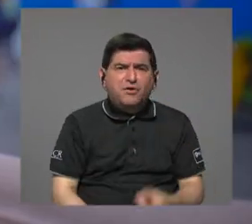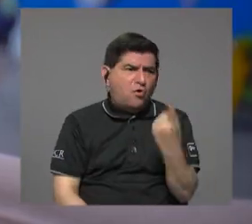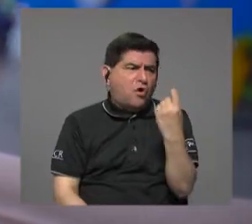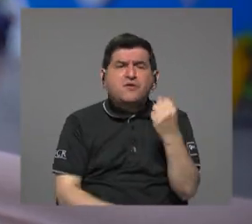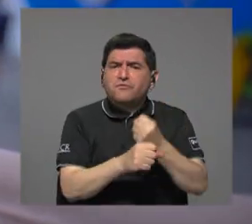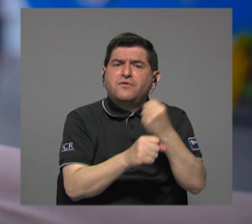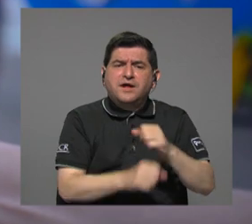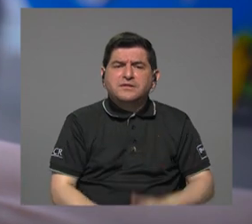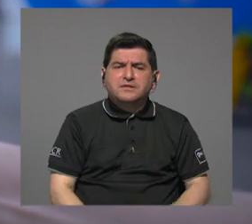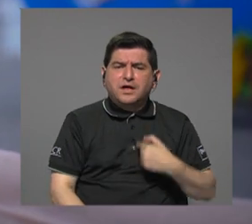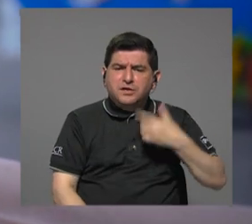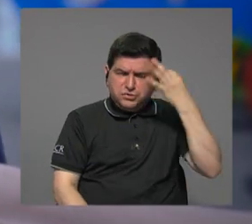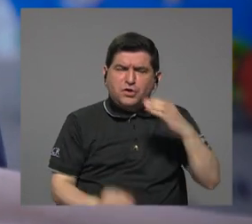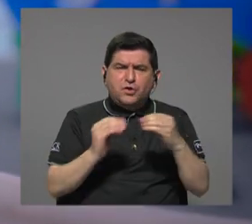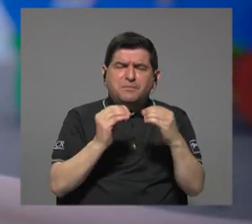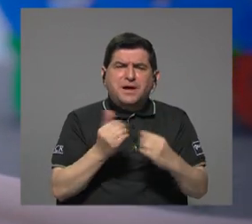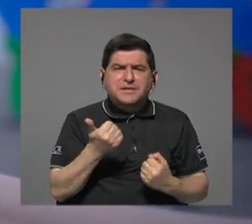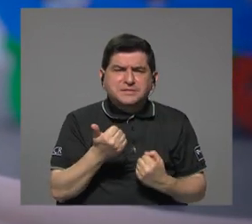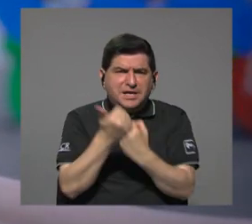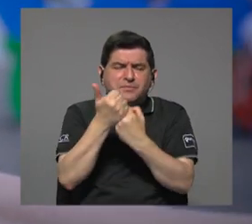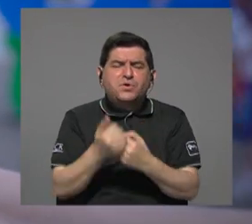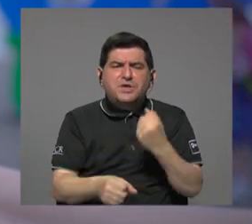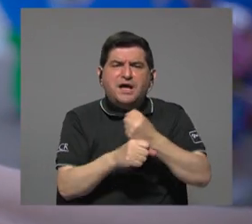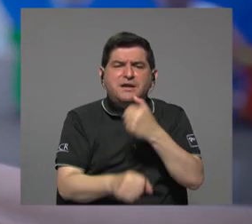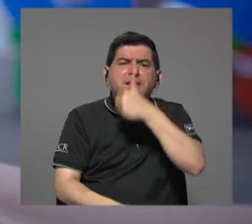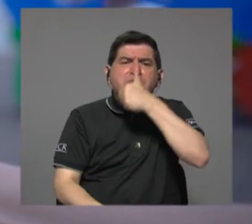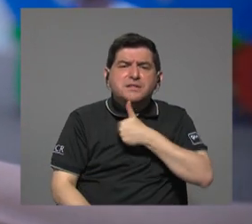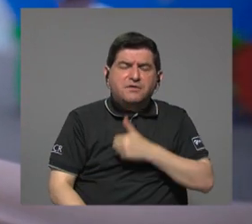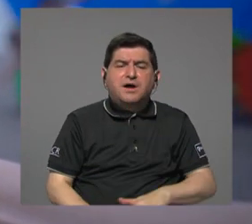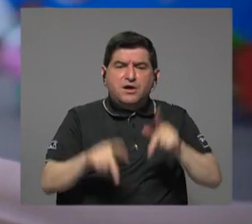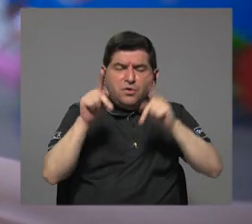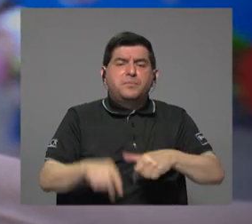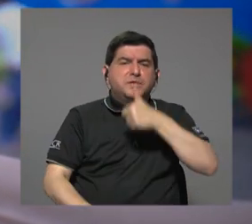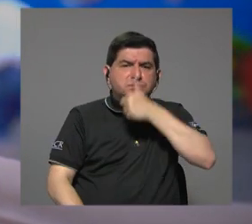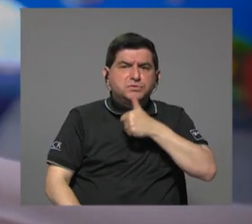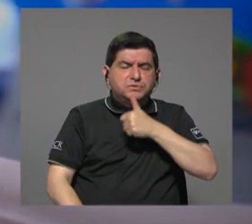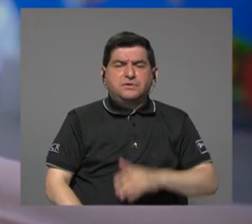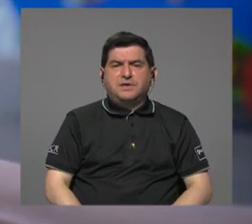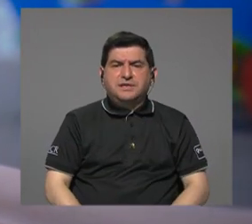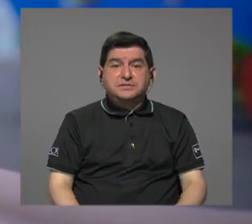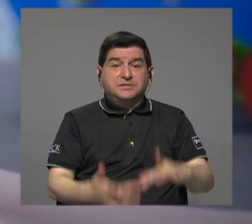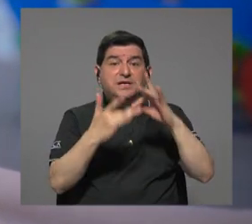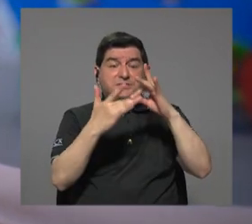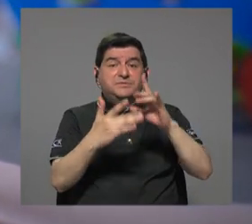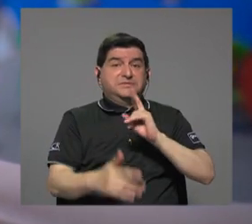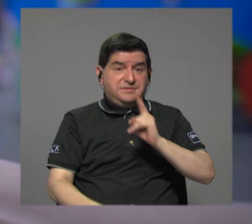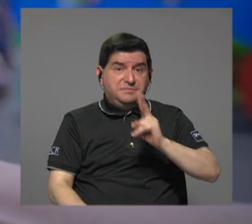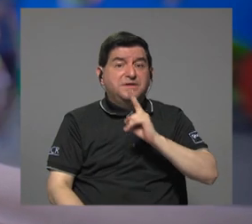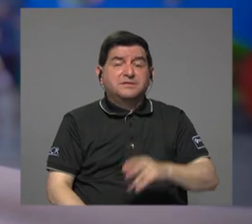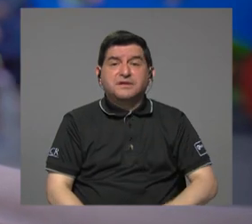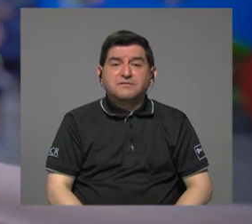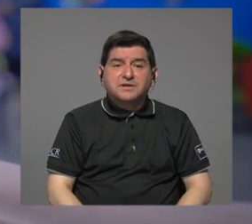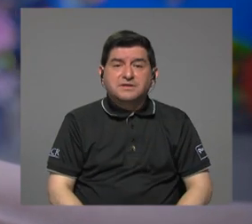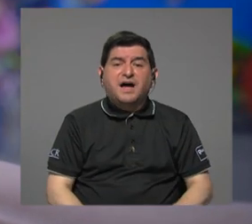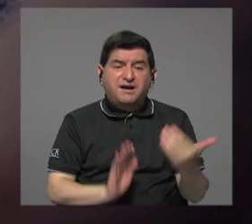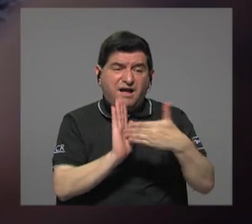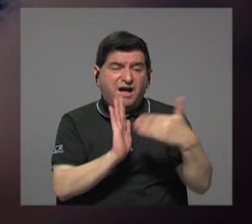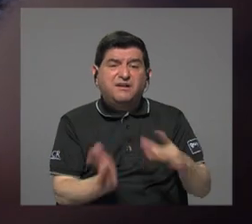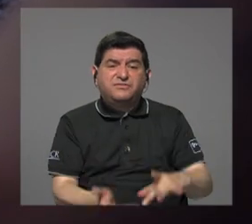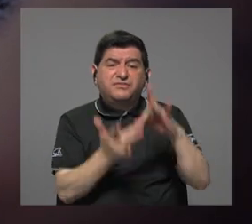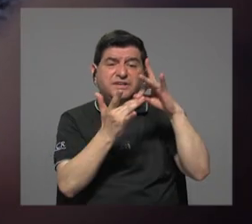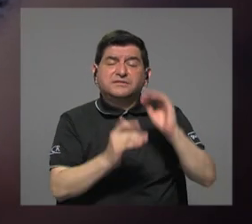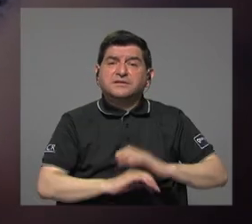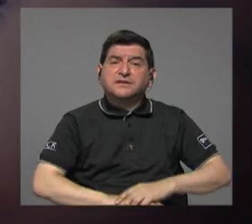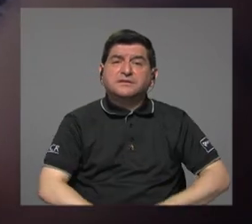y eso que deben ayudar a más al empleo privado verdad a la gente privada que sobre todo la que de verdad es más afectada verdad